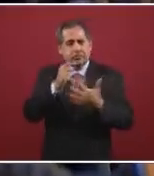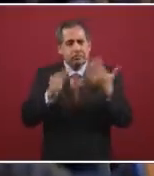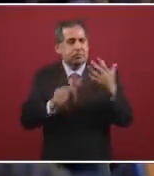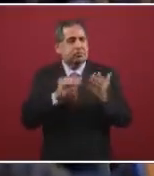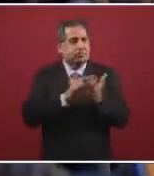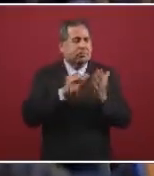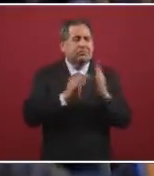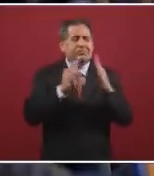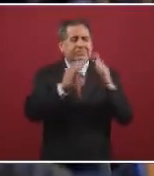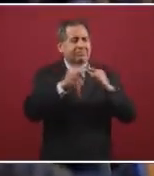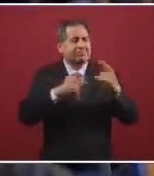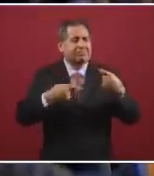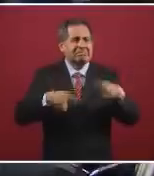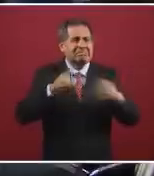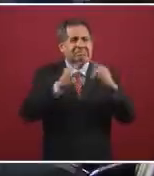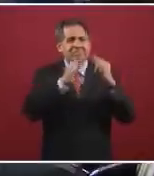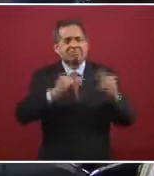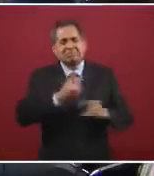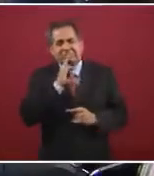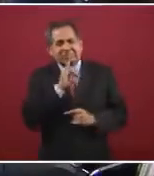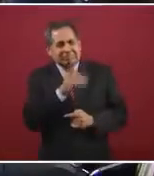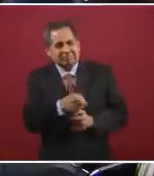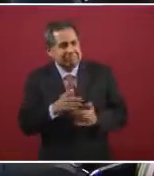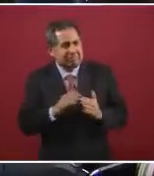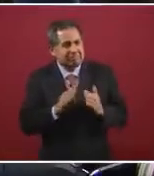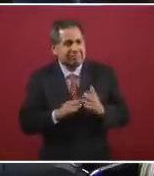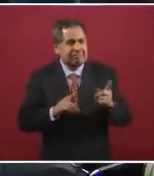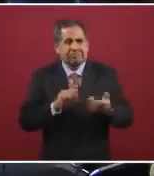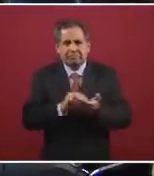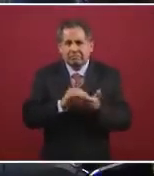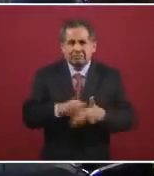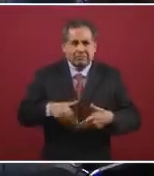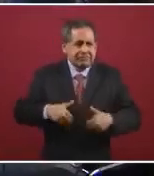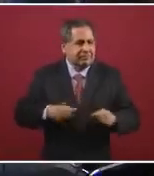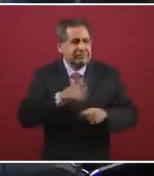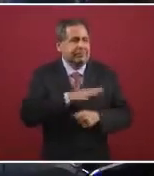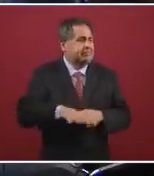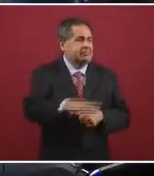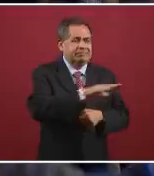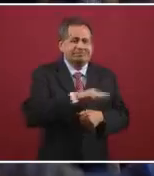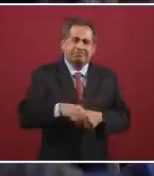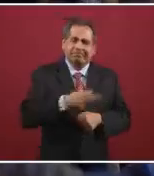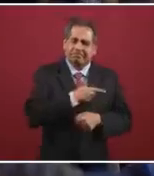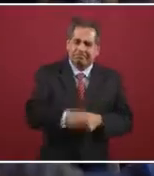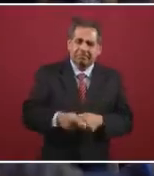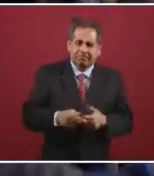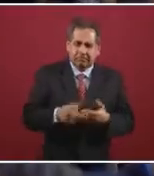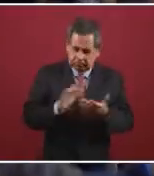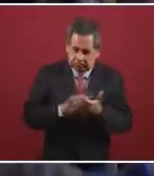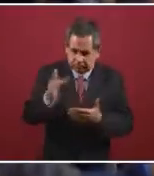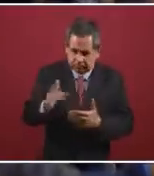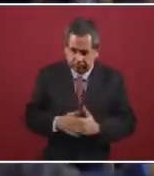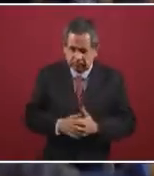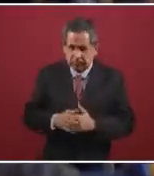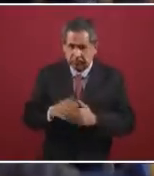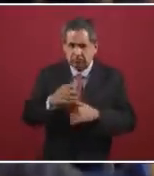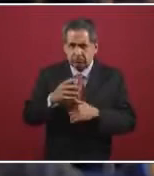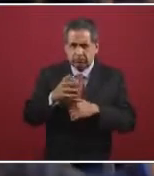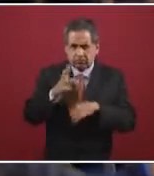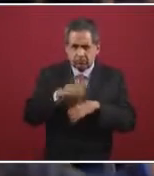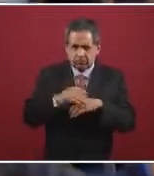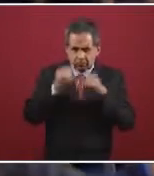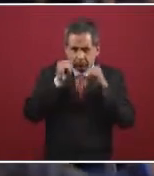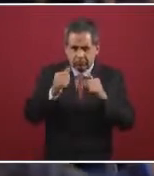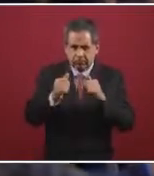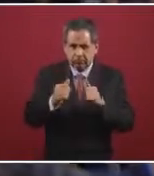cartón, presidente. Todavía hay amplios cinturones de miseria. Gracias por… Tengo